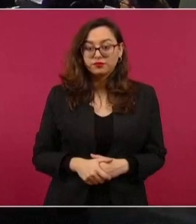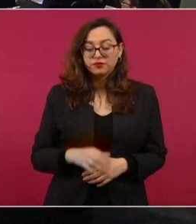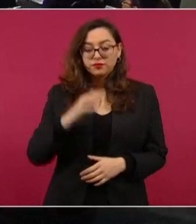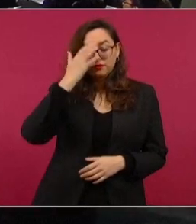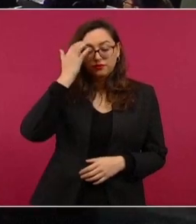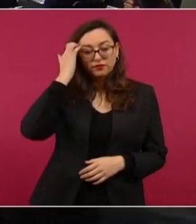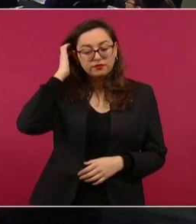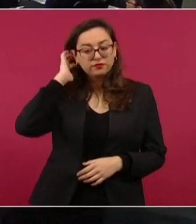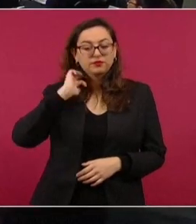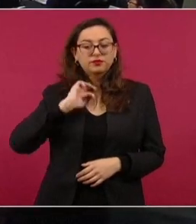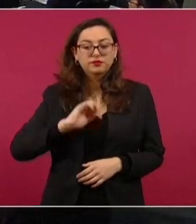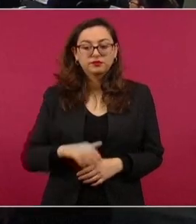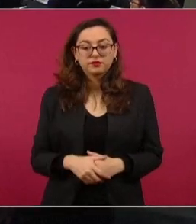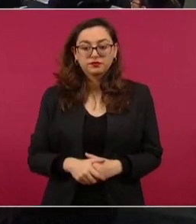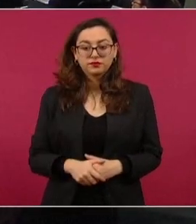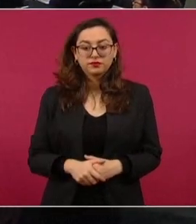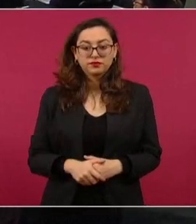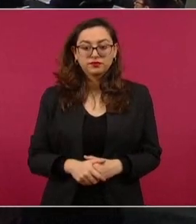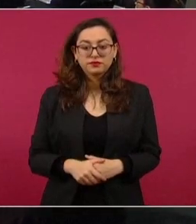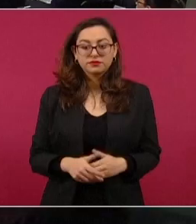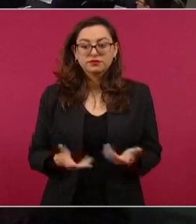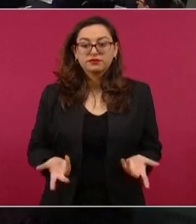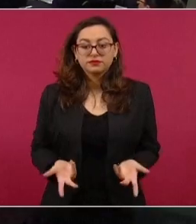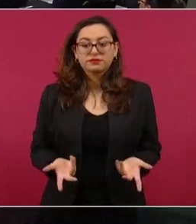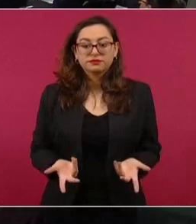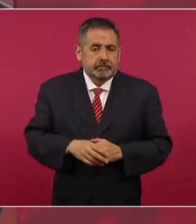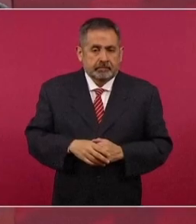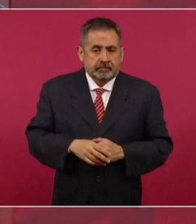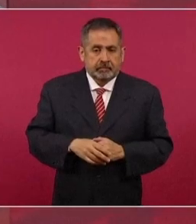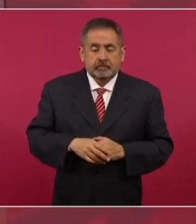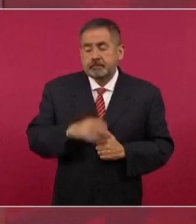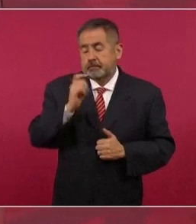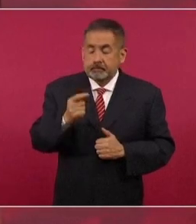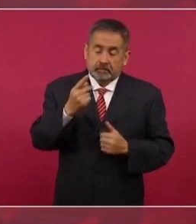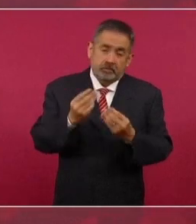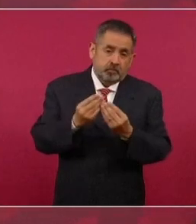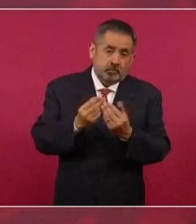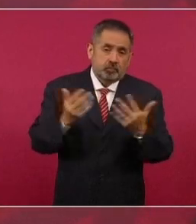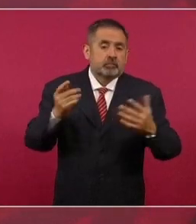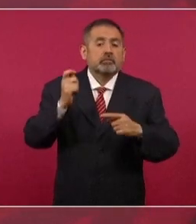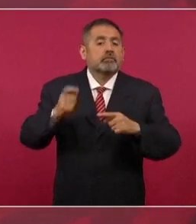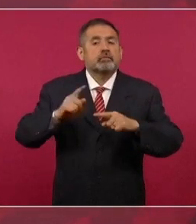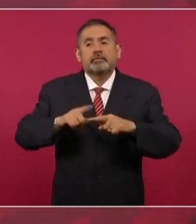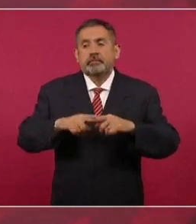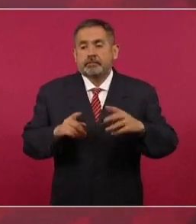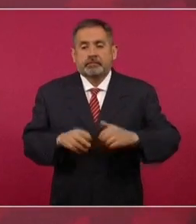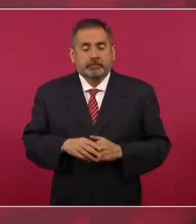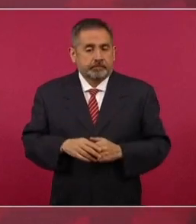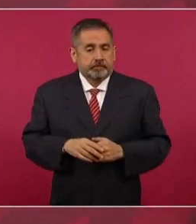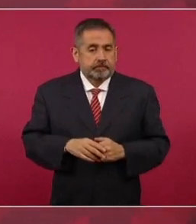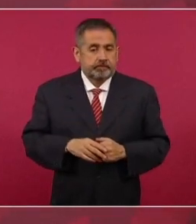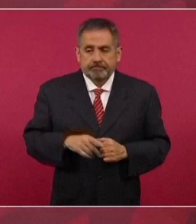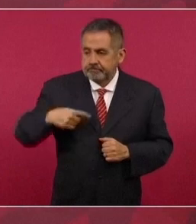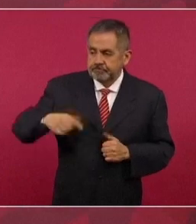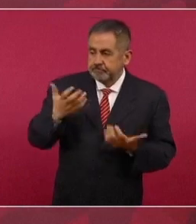Marcelo ebrard dijo el martes que las autoridades estadounidenses le informaron que la Barbie sigue Bajo su custodia y cumpliendo